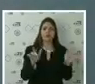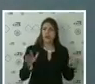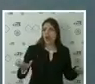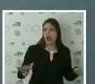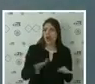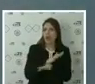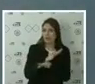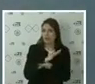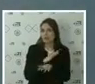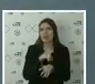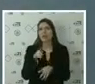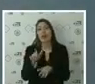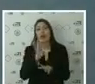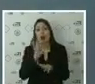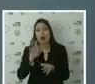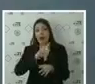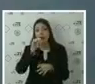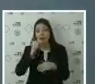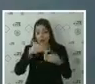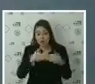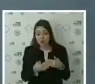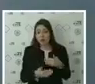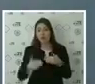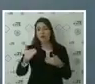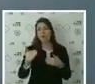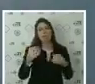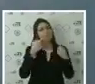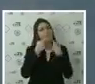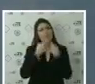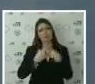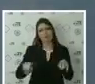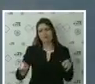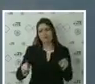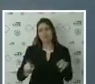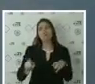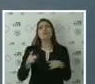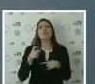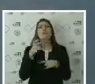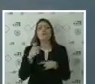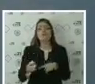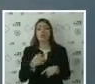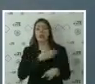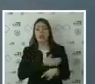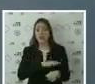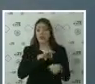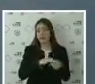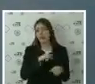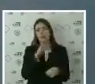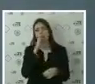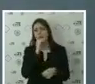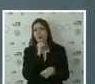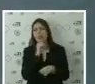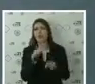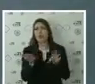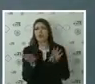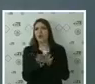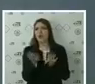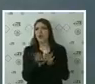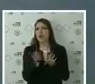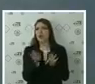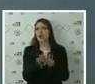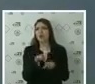ser una sociedad diferente a partir de esto, y la democracia no puede quedar de la misma forma como nosotros lo